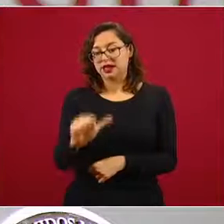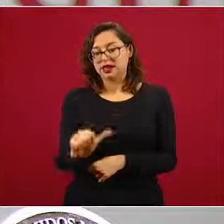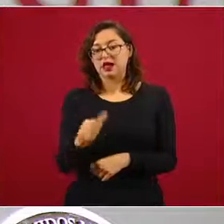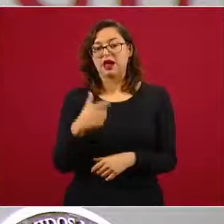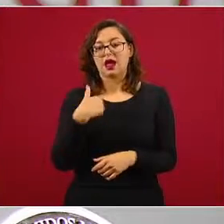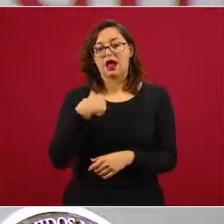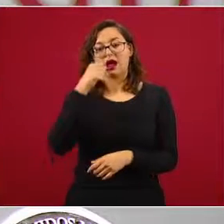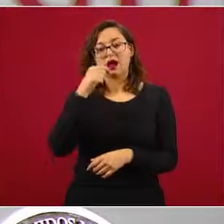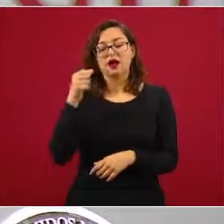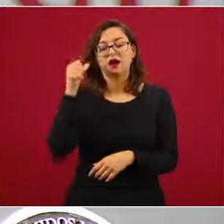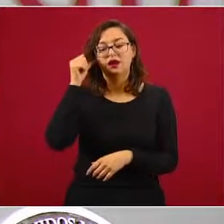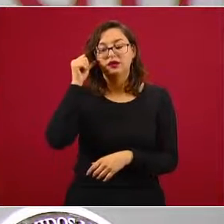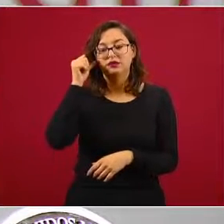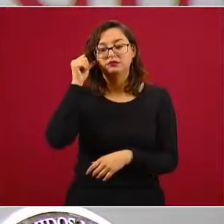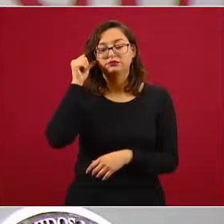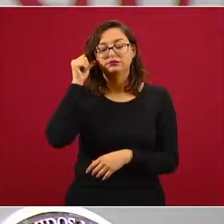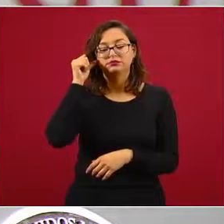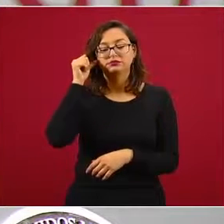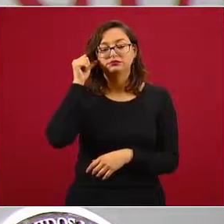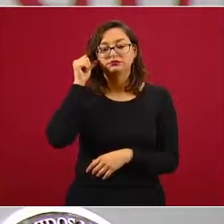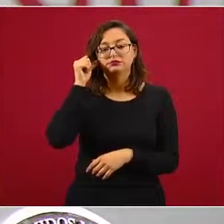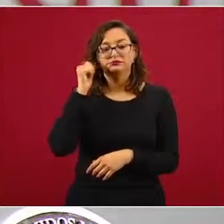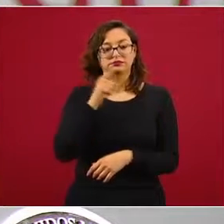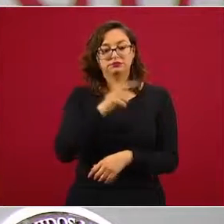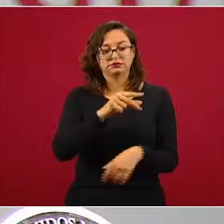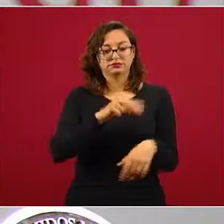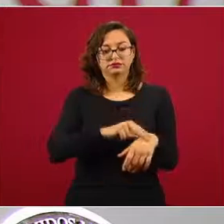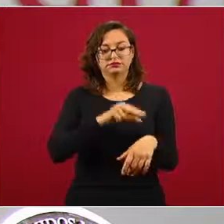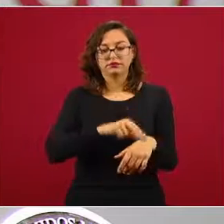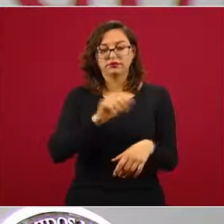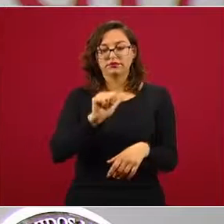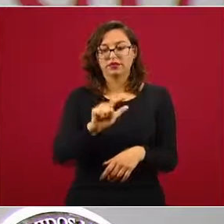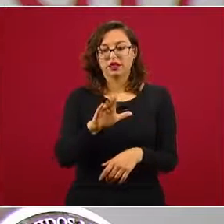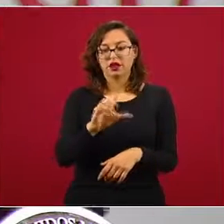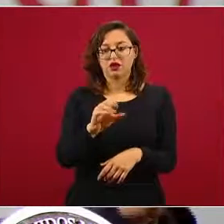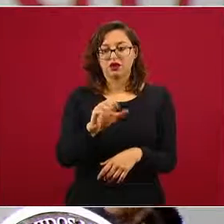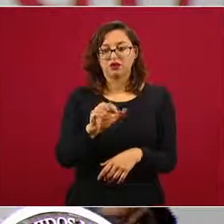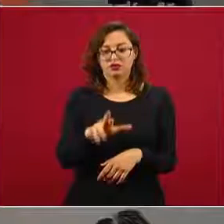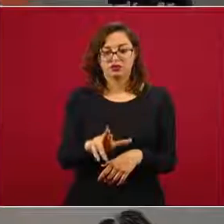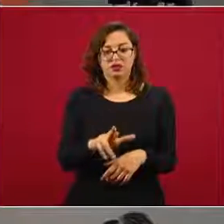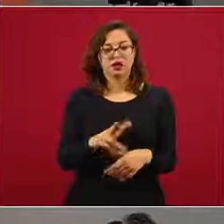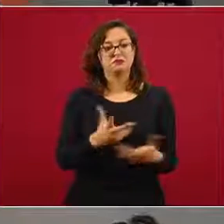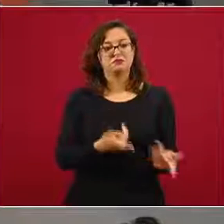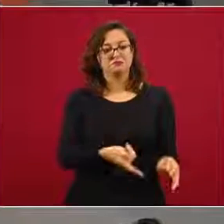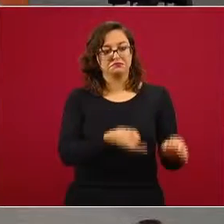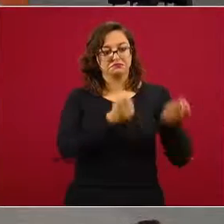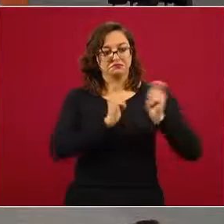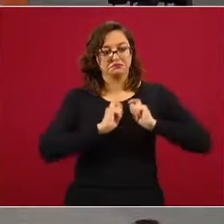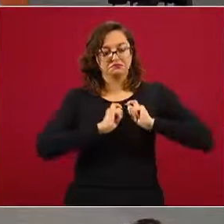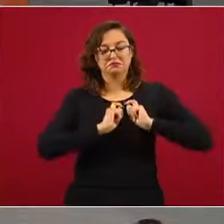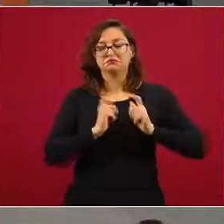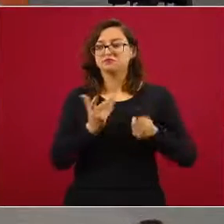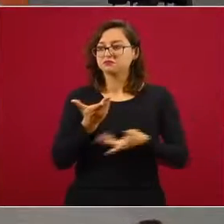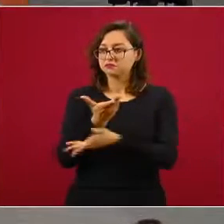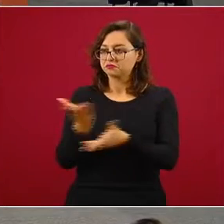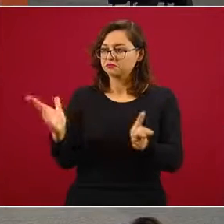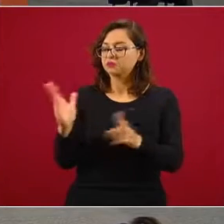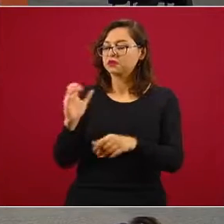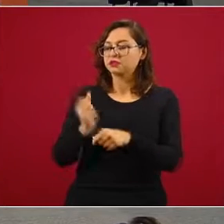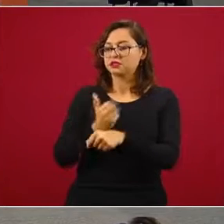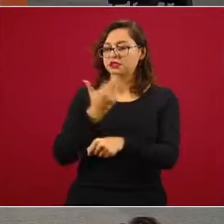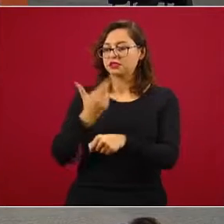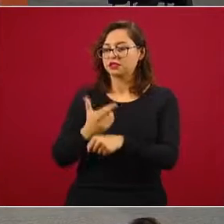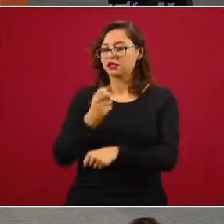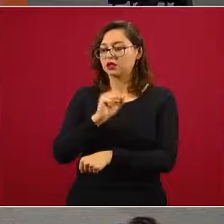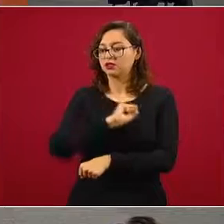la oportunidad de que el doctor Alcocer me permitió hacer este reconocimiento a las secretarias y